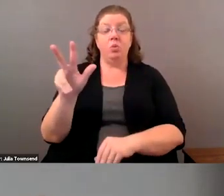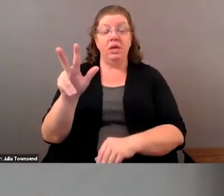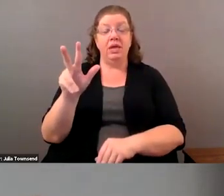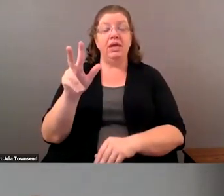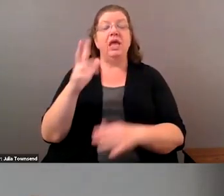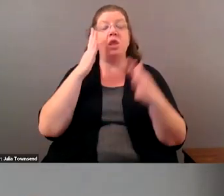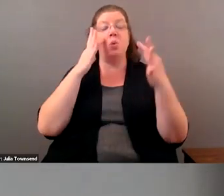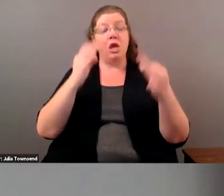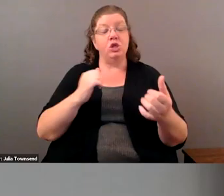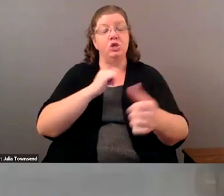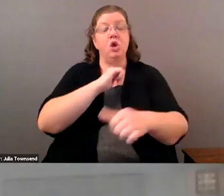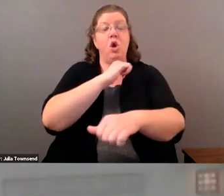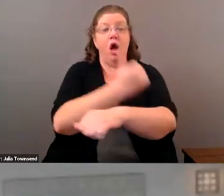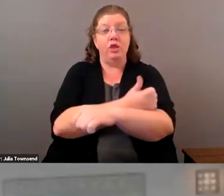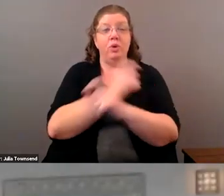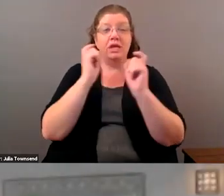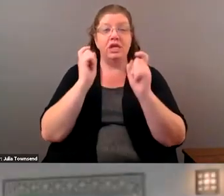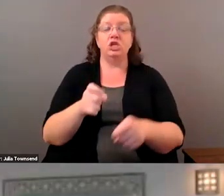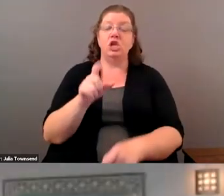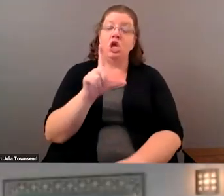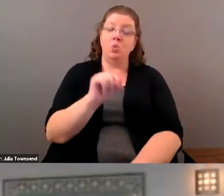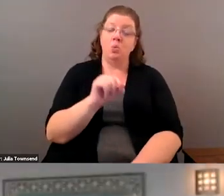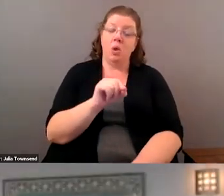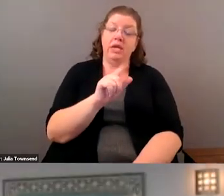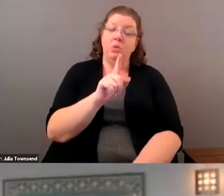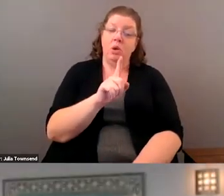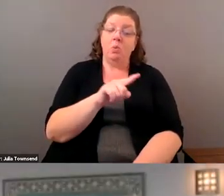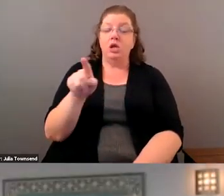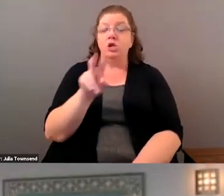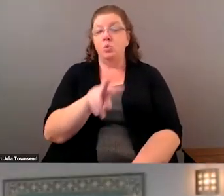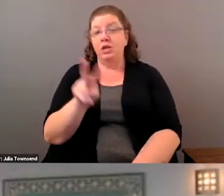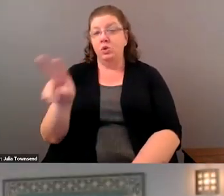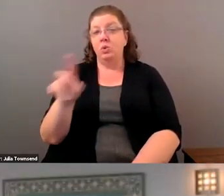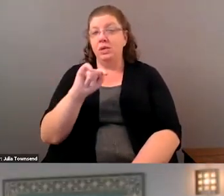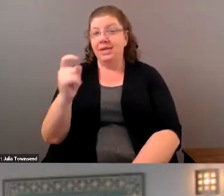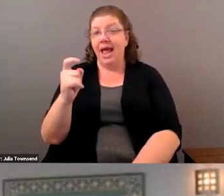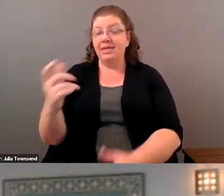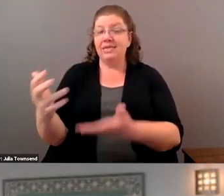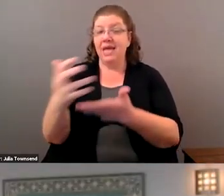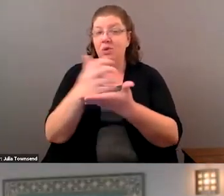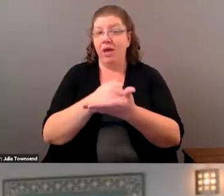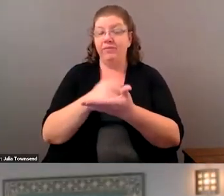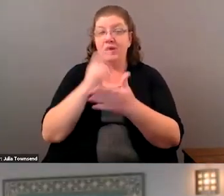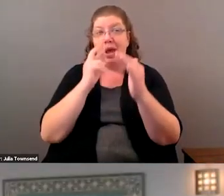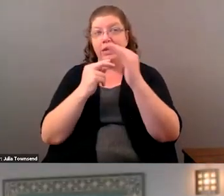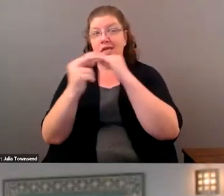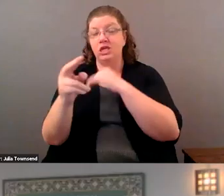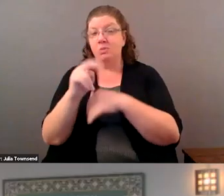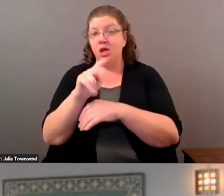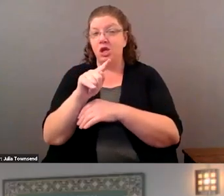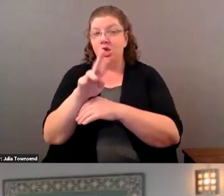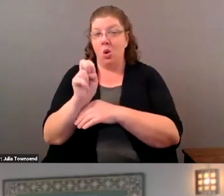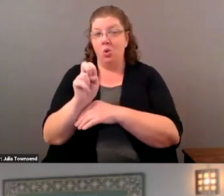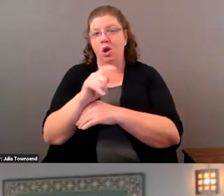hay más entonces les pido una emoción la resolución otorgando